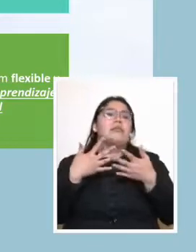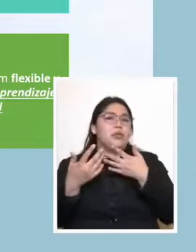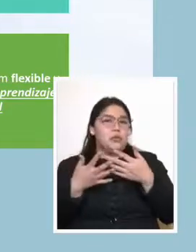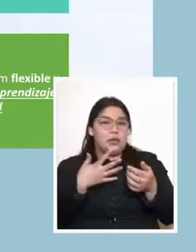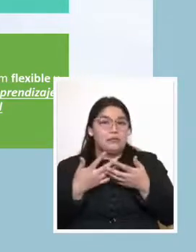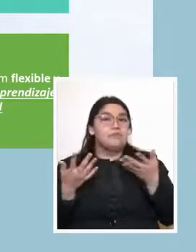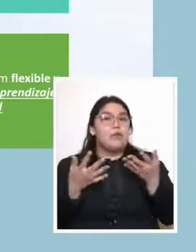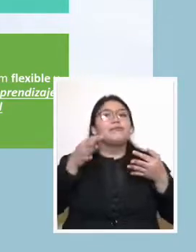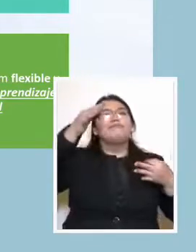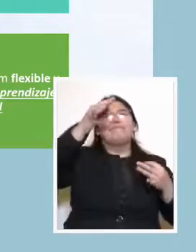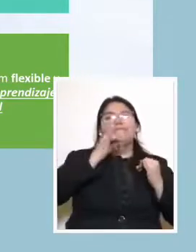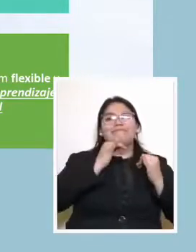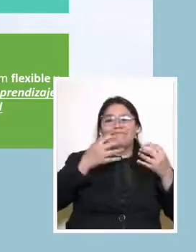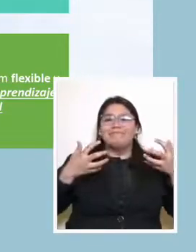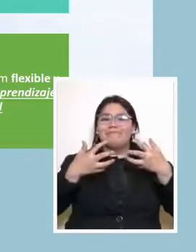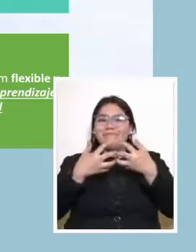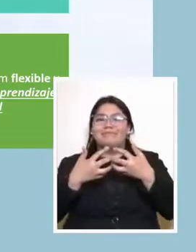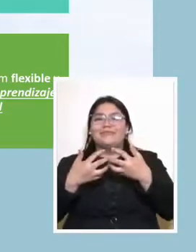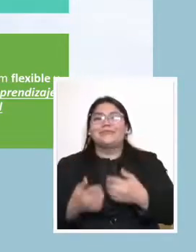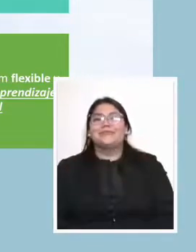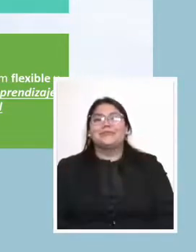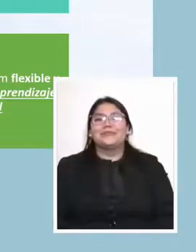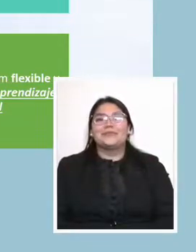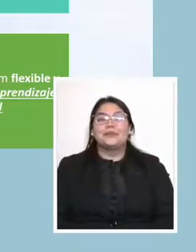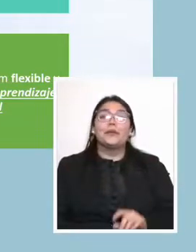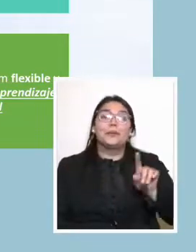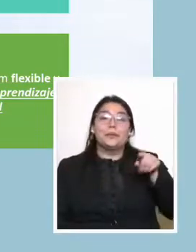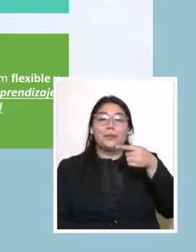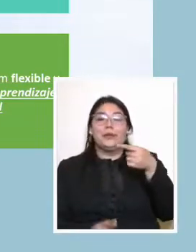con el informe. En primer lugar,